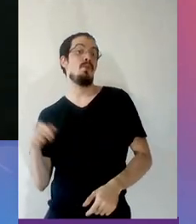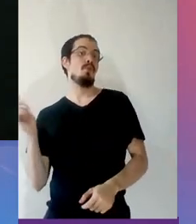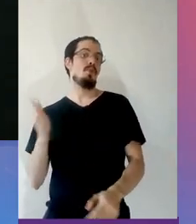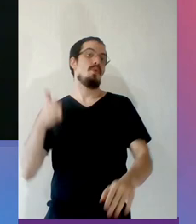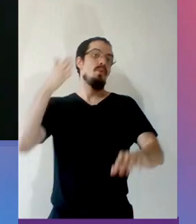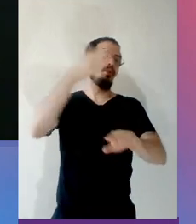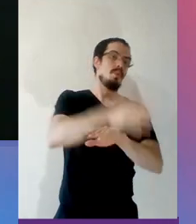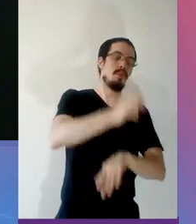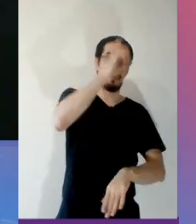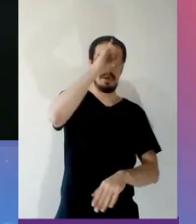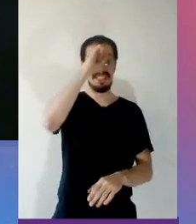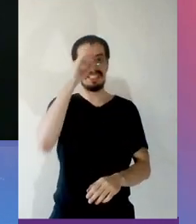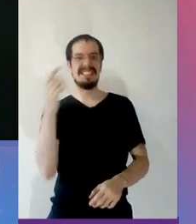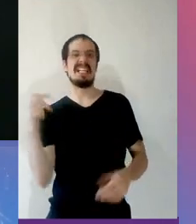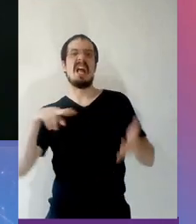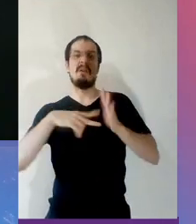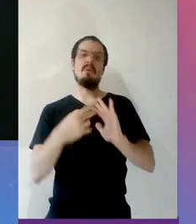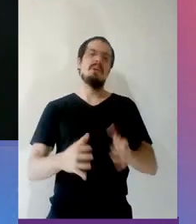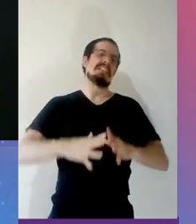población general y de los niños